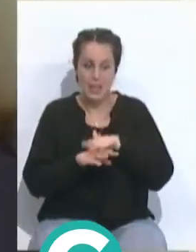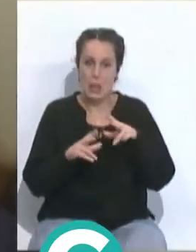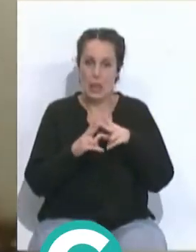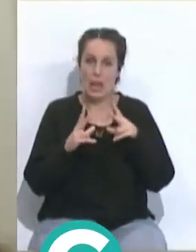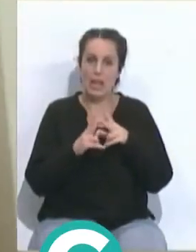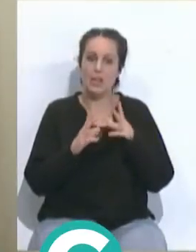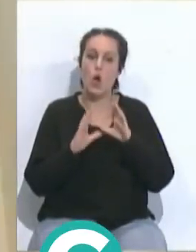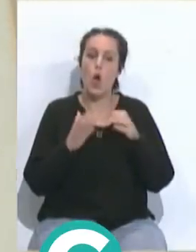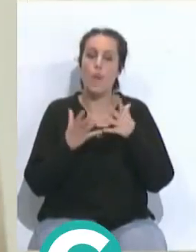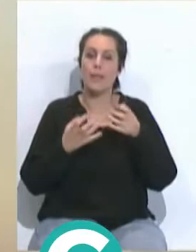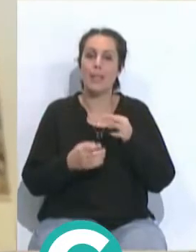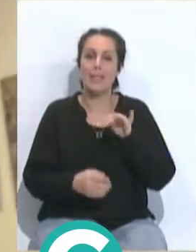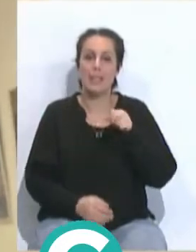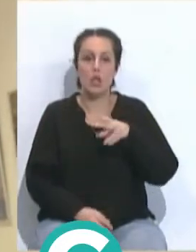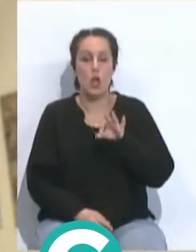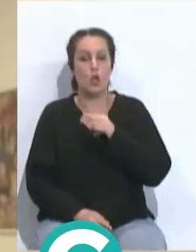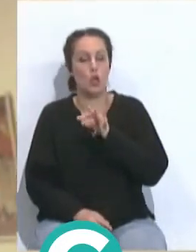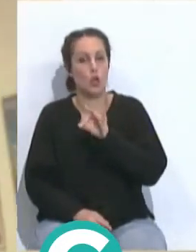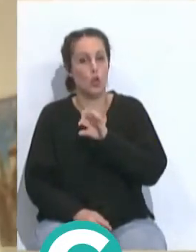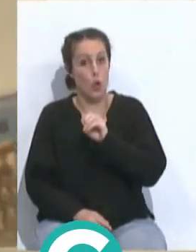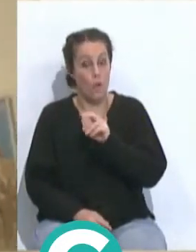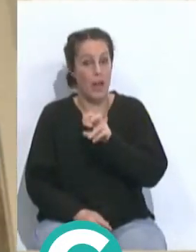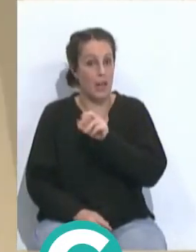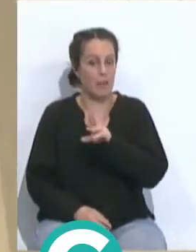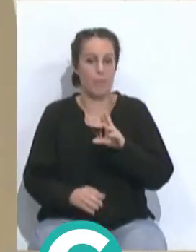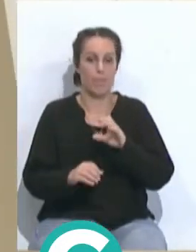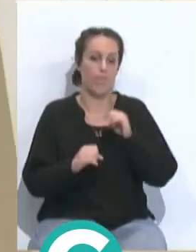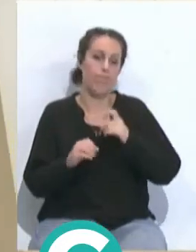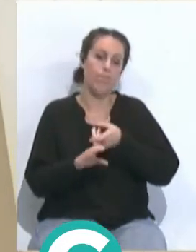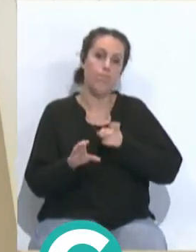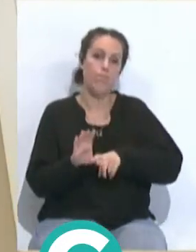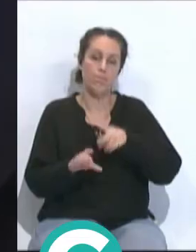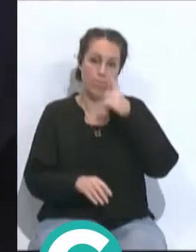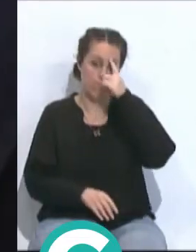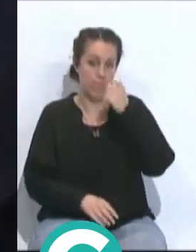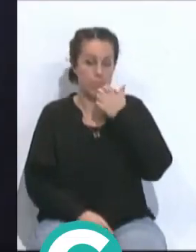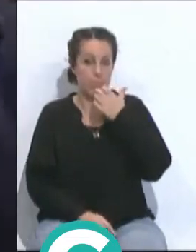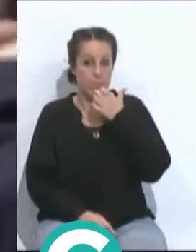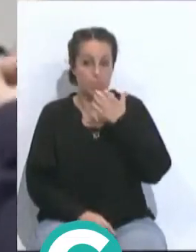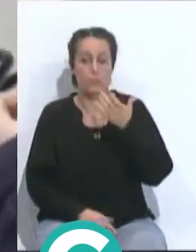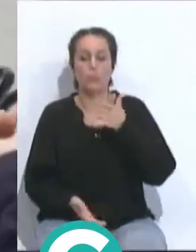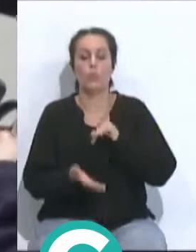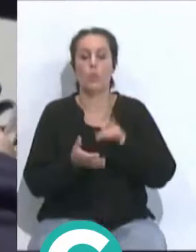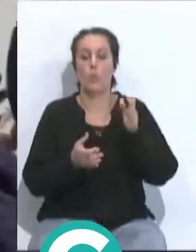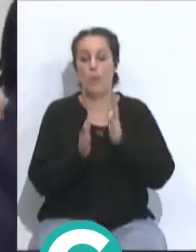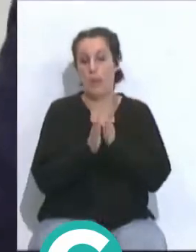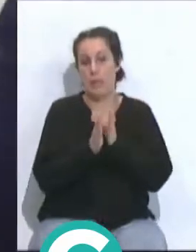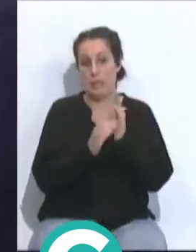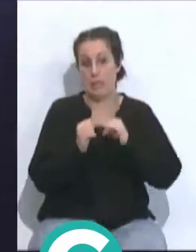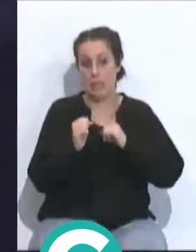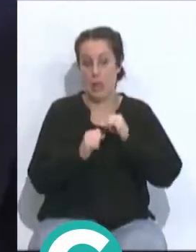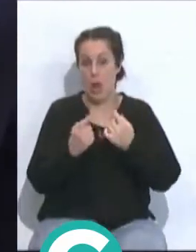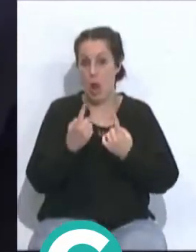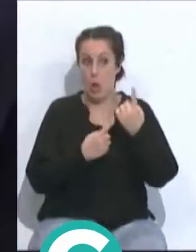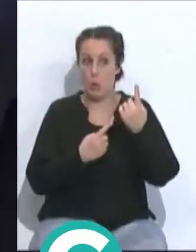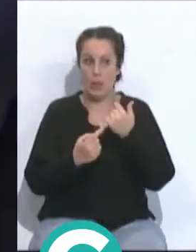sociales que la comparsa de Tino Tobar participará en el concurso. Tenemos que recordar, por ejemplo, que cuando algunos compañeros, algunas páginas se